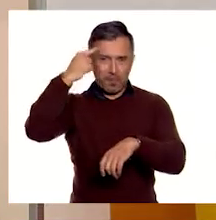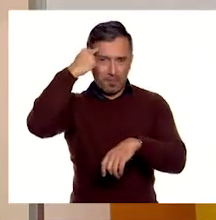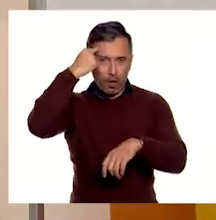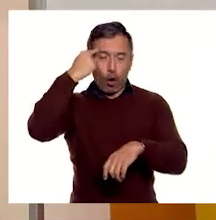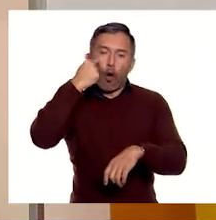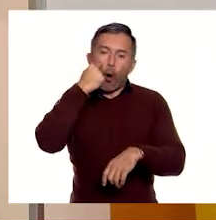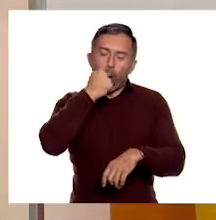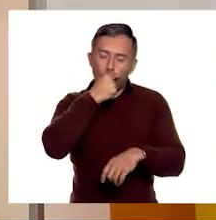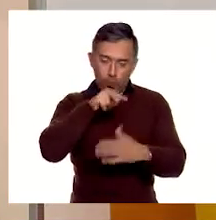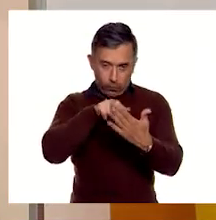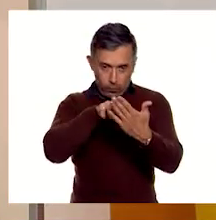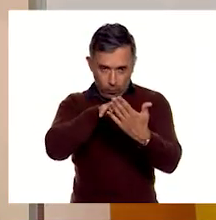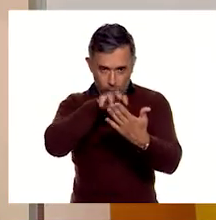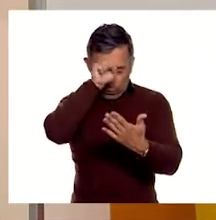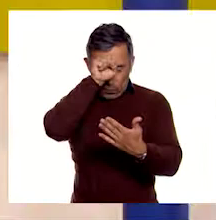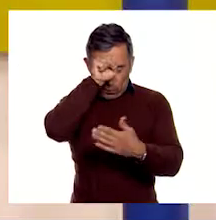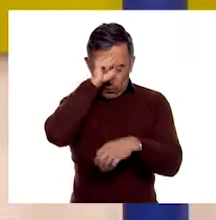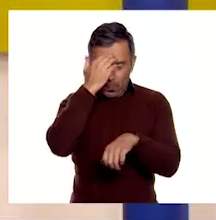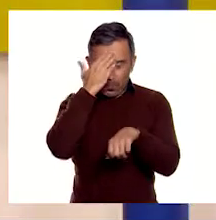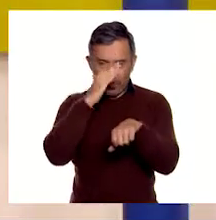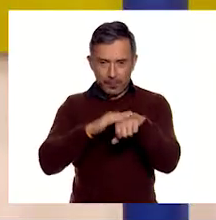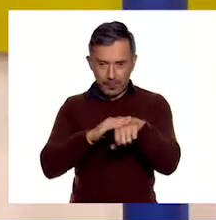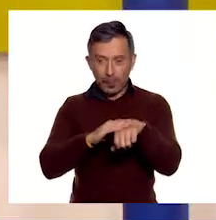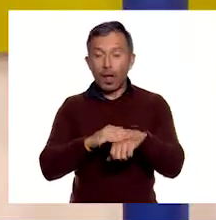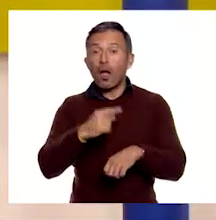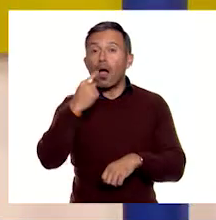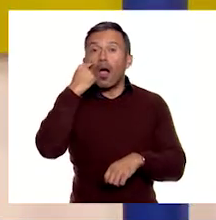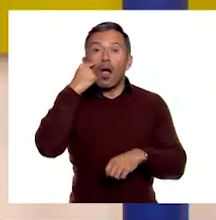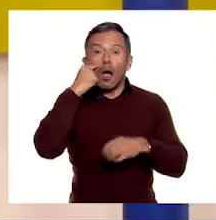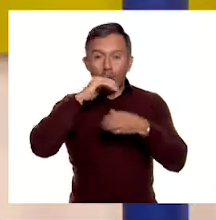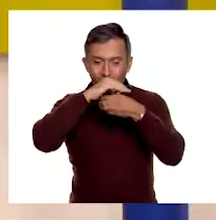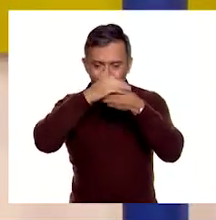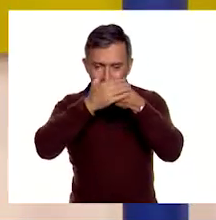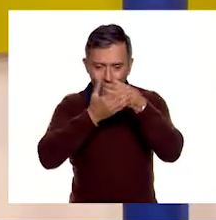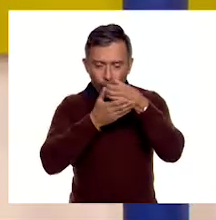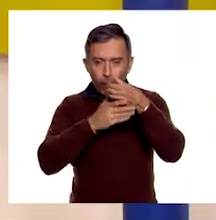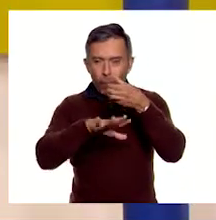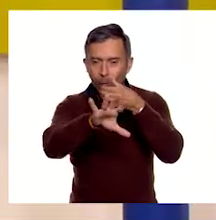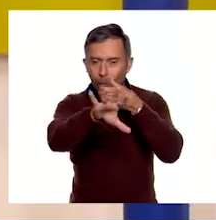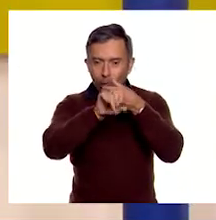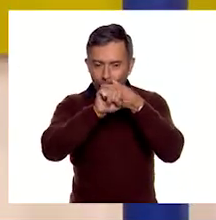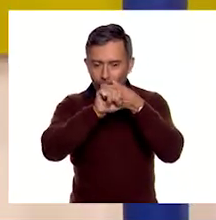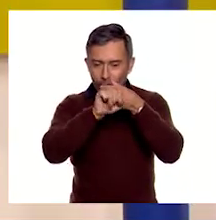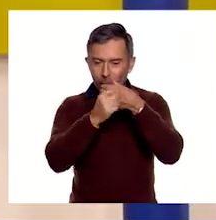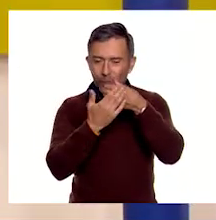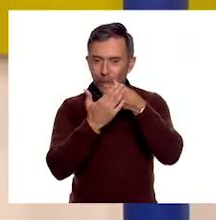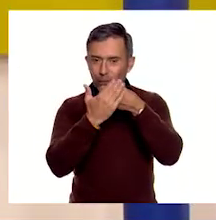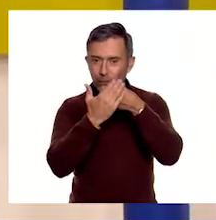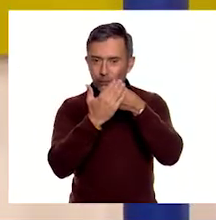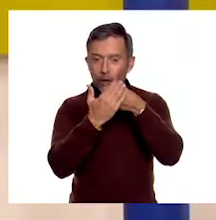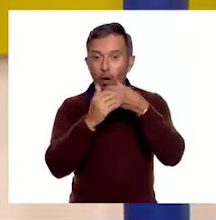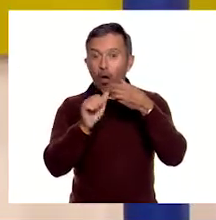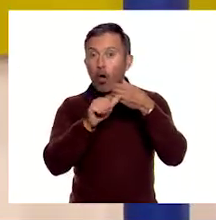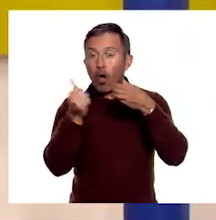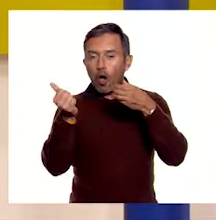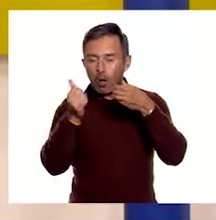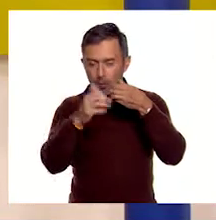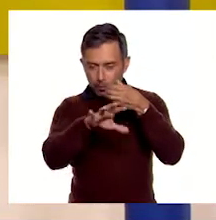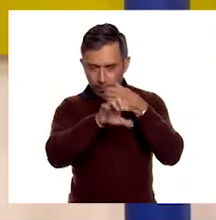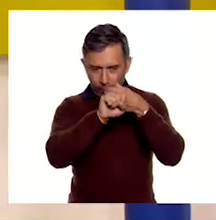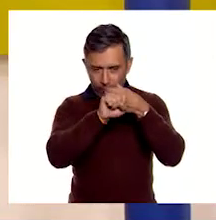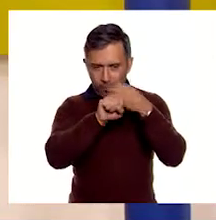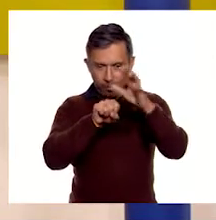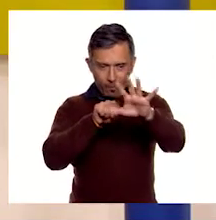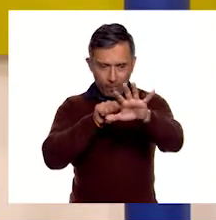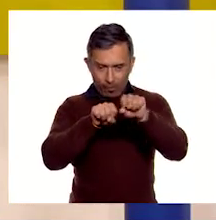nuestros ojos. Ah, ok. En nuestros ojos, en nuestra retina se queda grabada. Y entonces pasa otra imagen y entonces se van